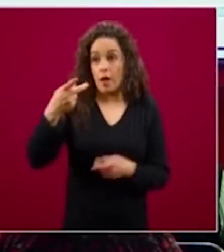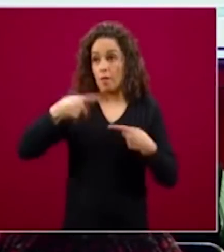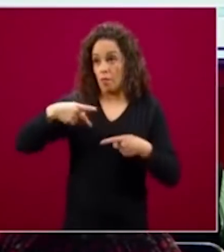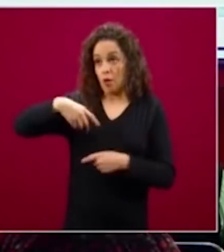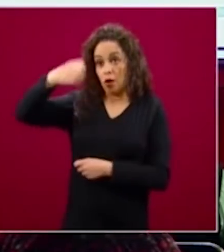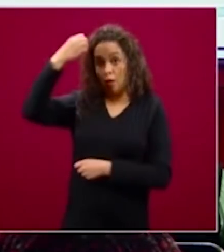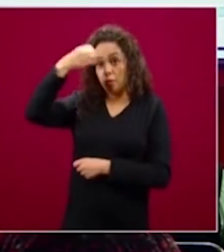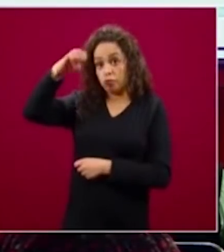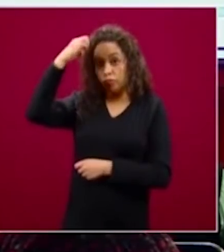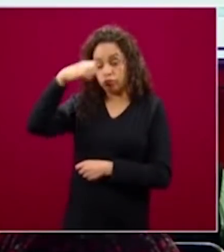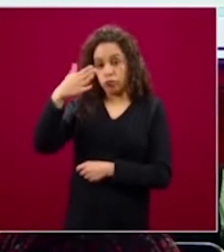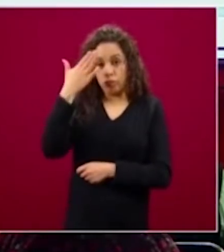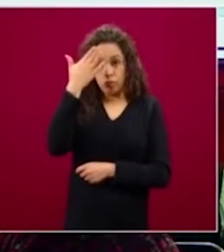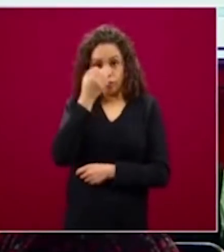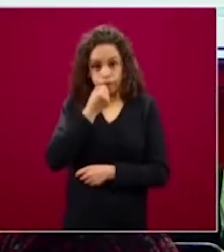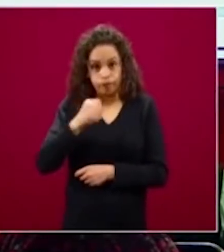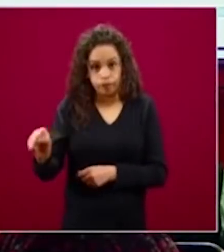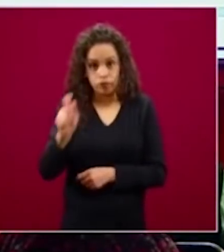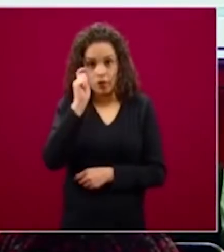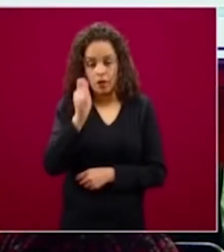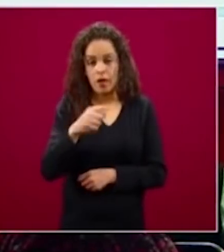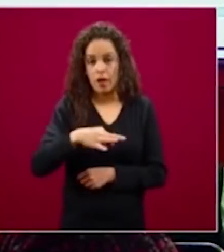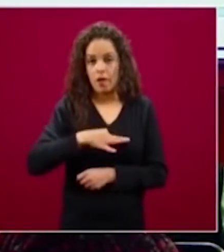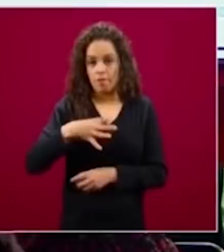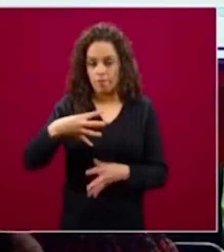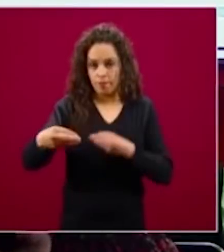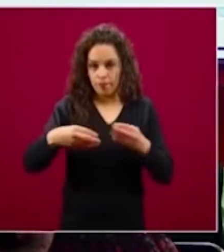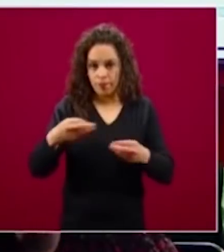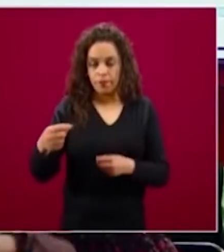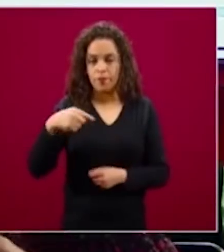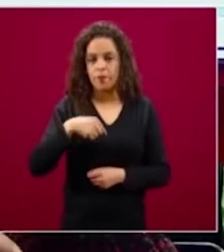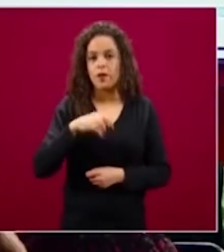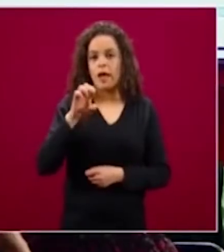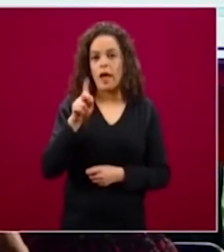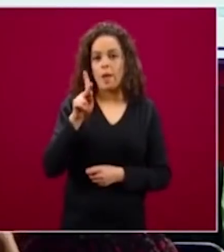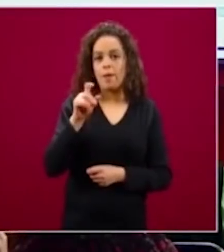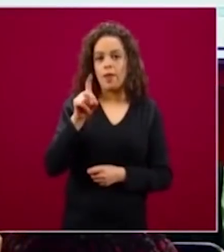en distintos campos, en infectología, en epidemiología,